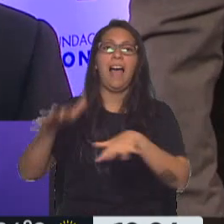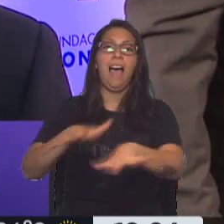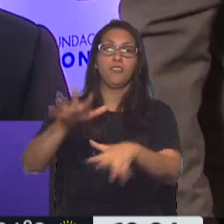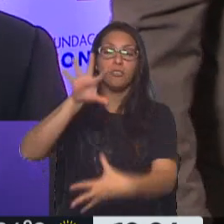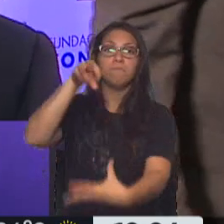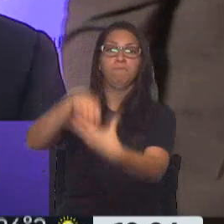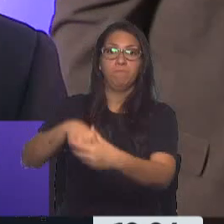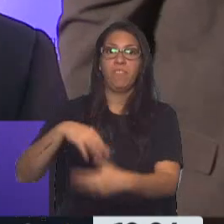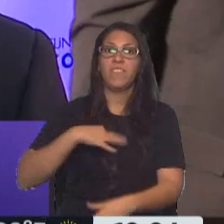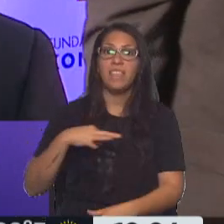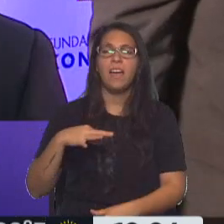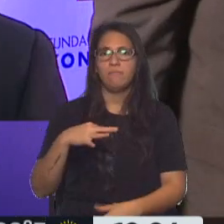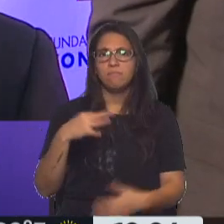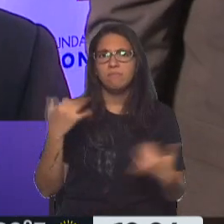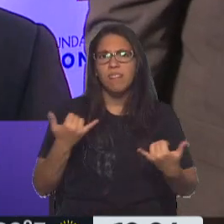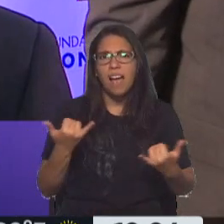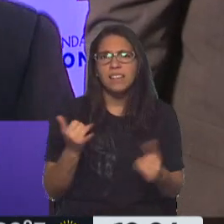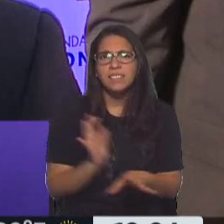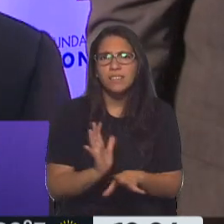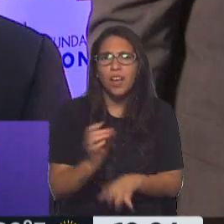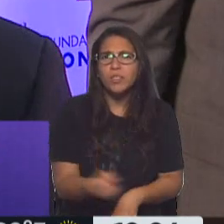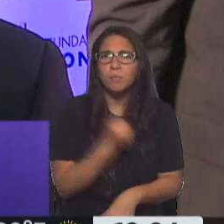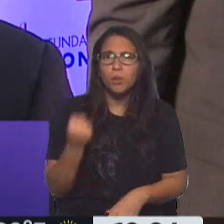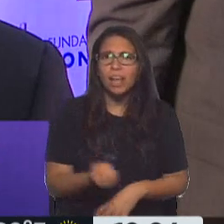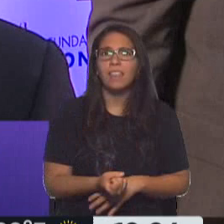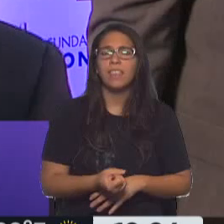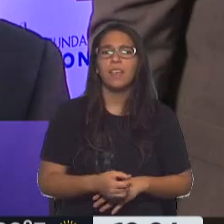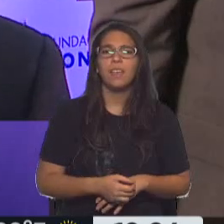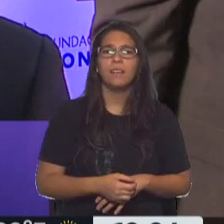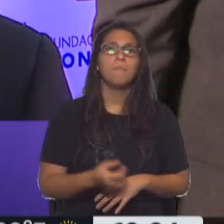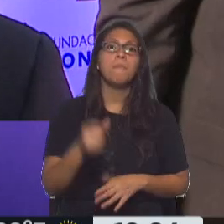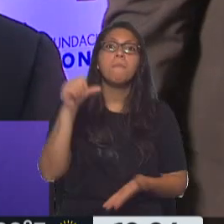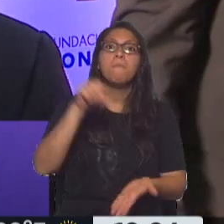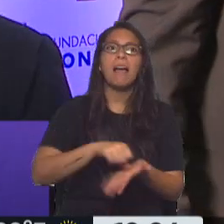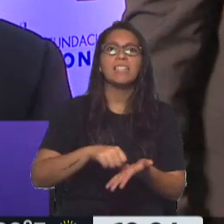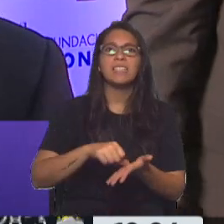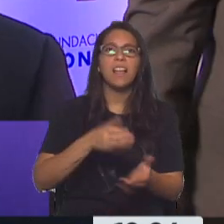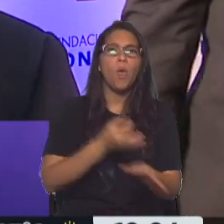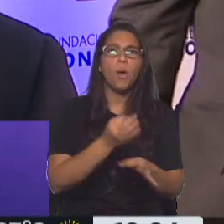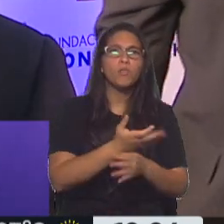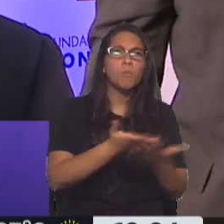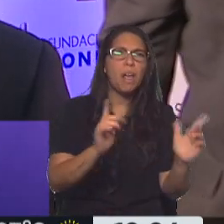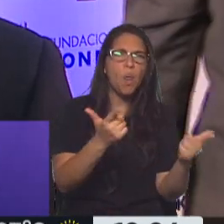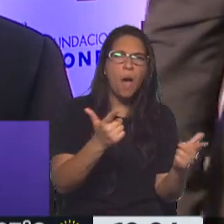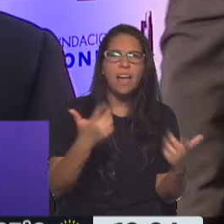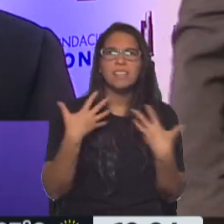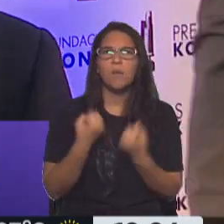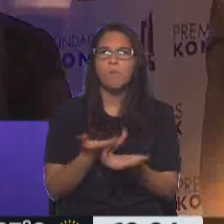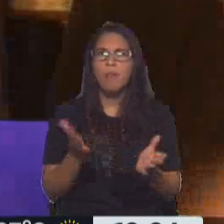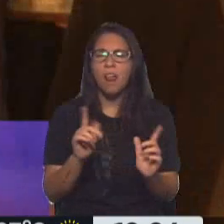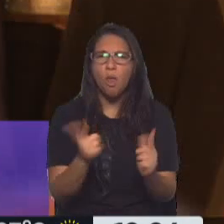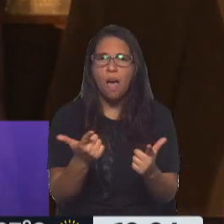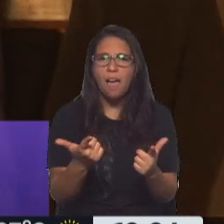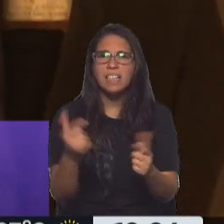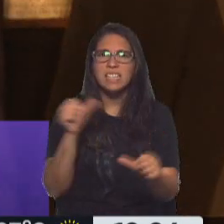este tiene sentido y tiene sentido es imposible pensar en un país que no tenga Educación Pública que no tenga salud pública y que